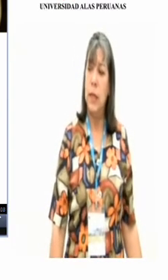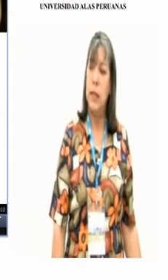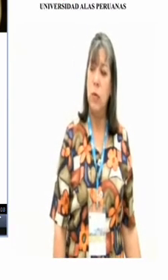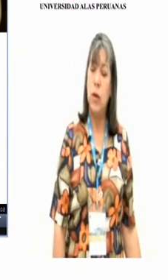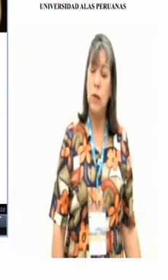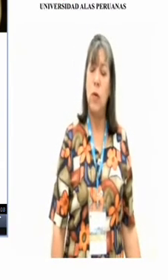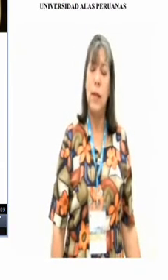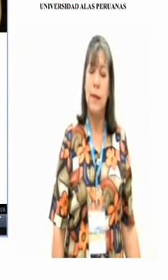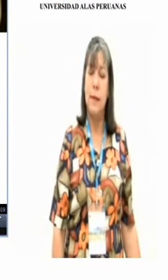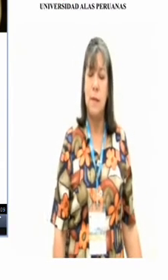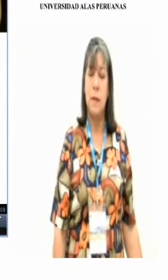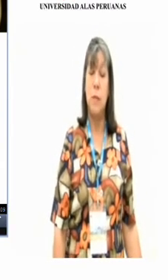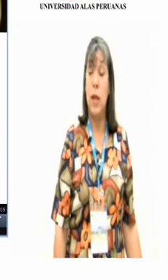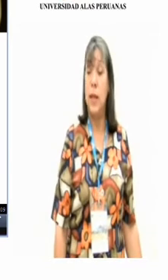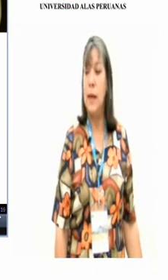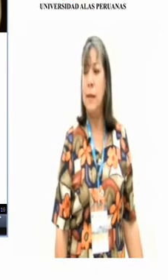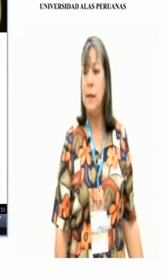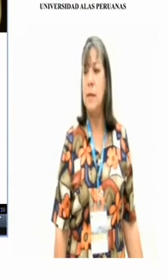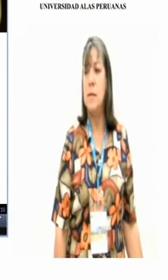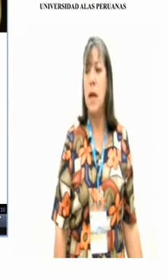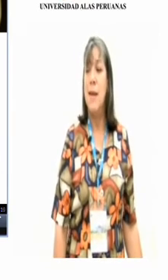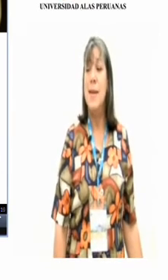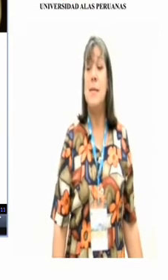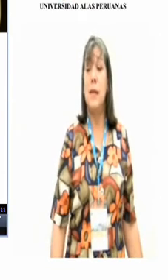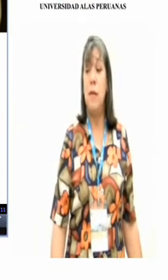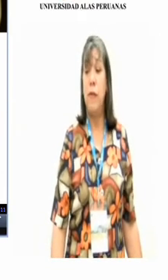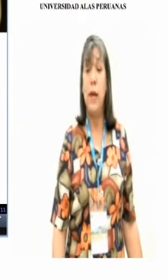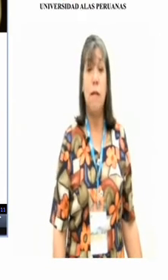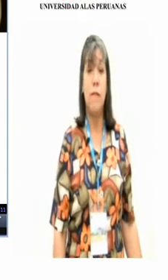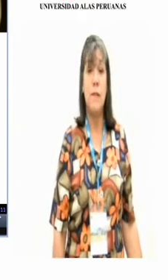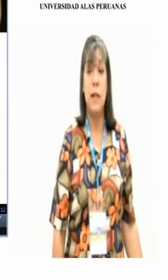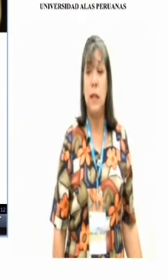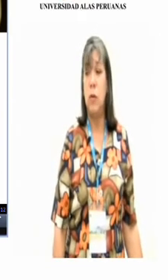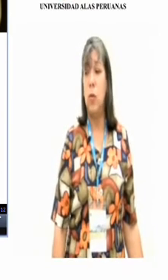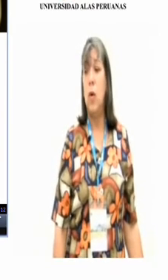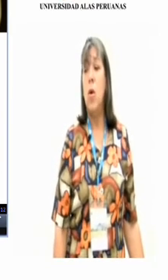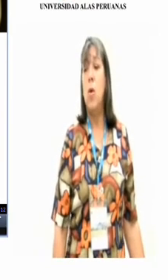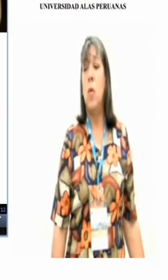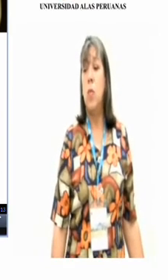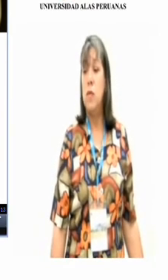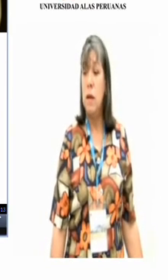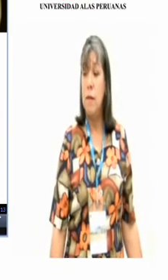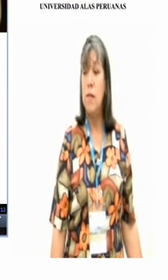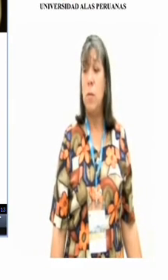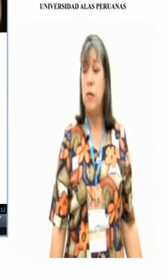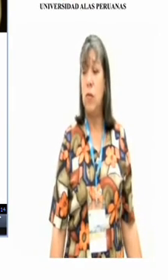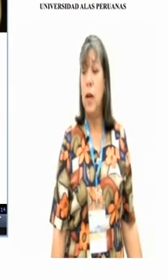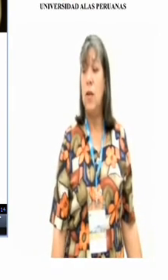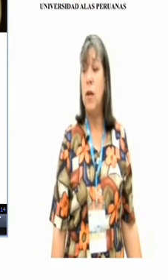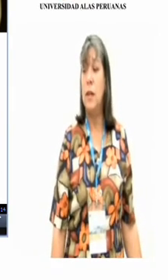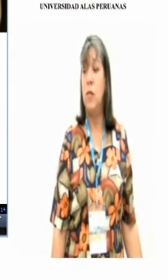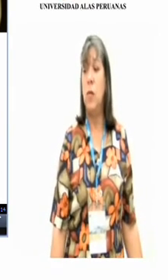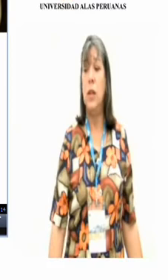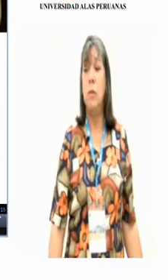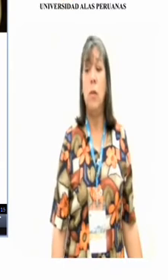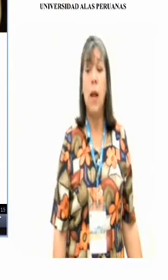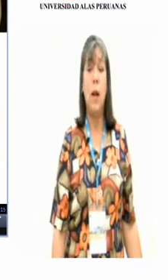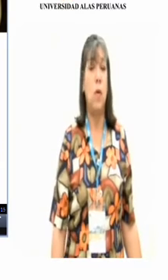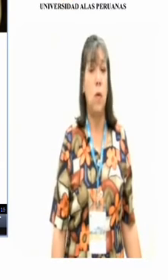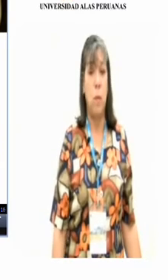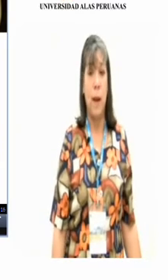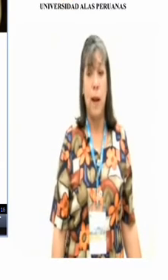entornos de educación a distancia, esta modalidad a distancia, se define al facilitador como un servicio personal de